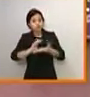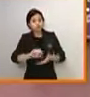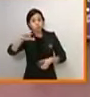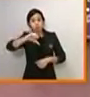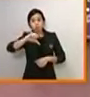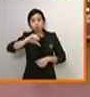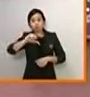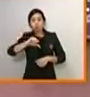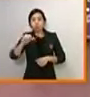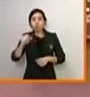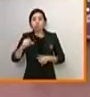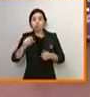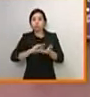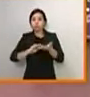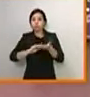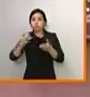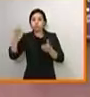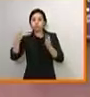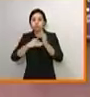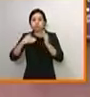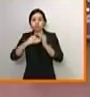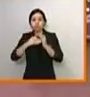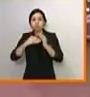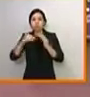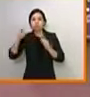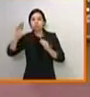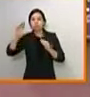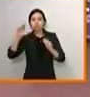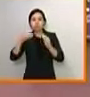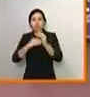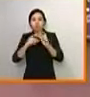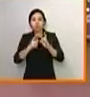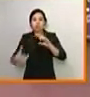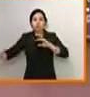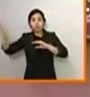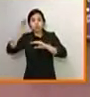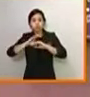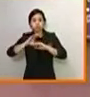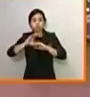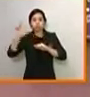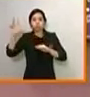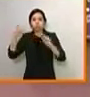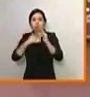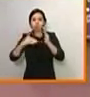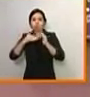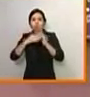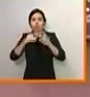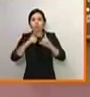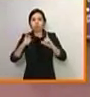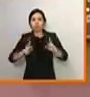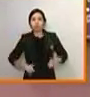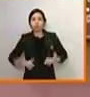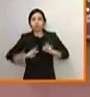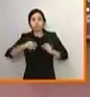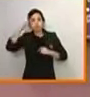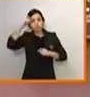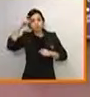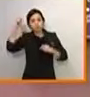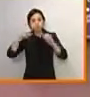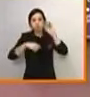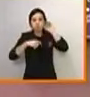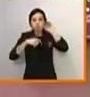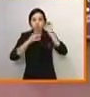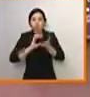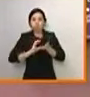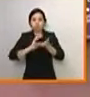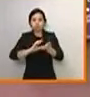hoy están en juego 1.500.000 empiras. Y nuestra jugada doble está en 3 millones. Vivan sus sueños con nuestro super premio.